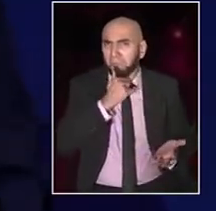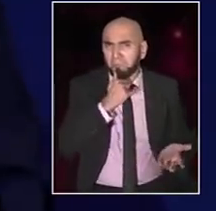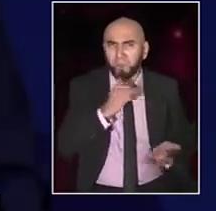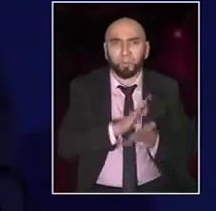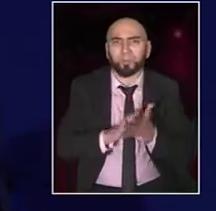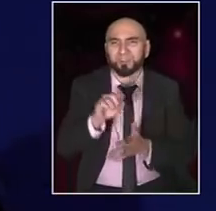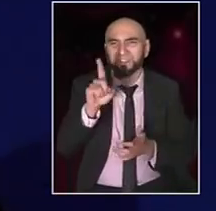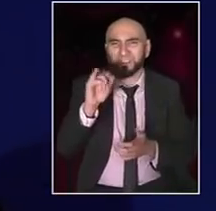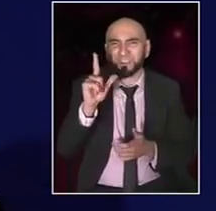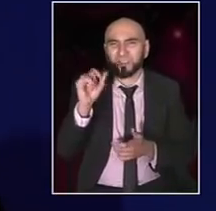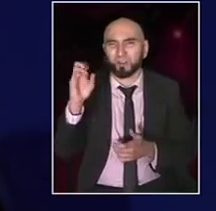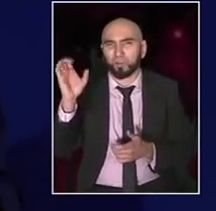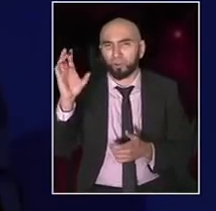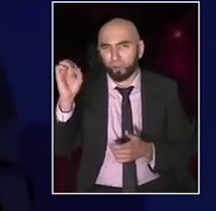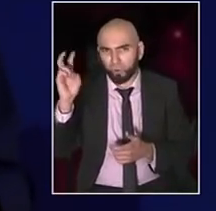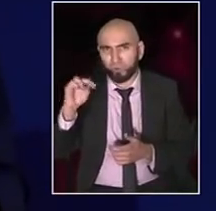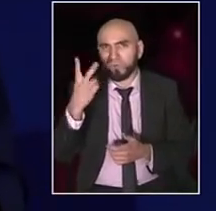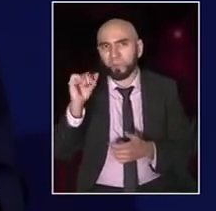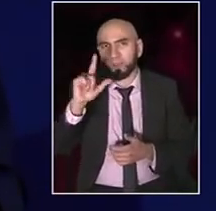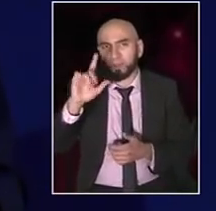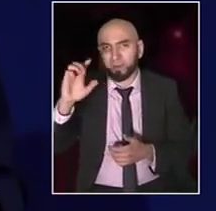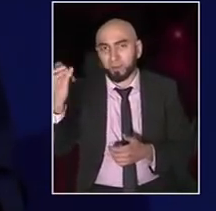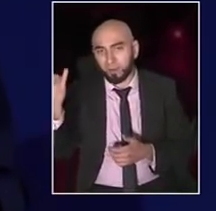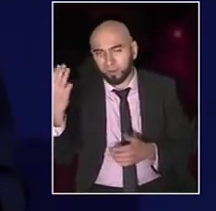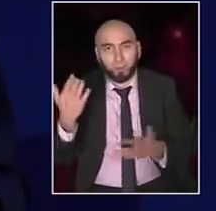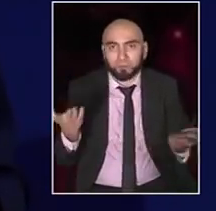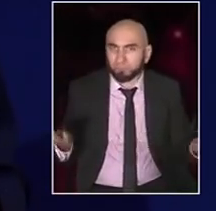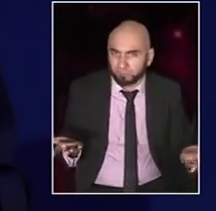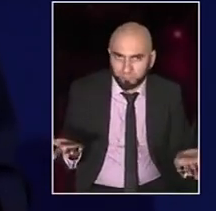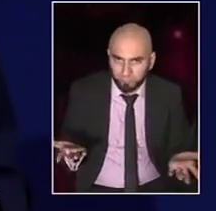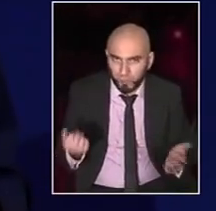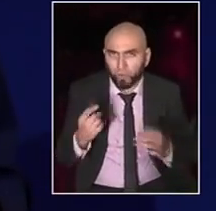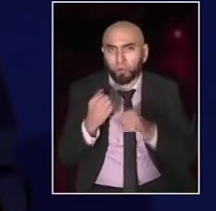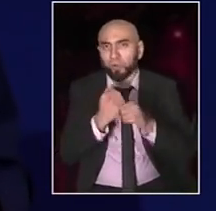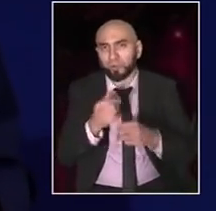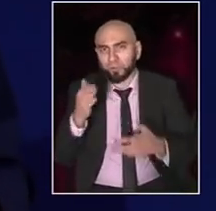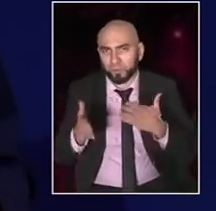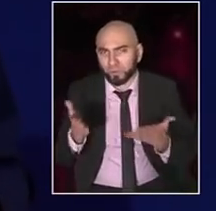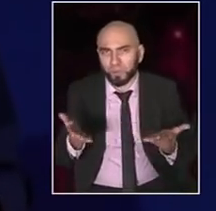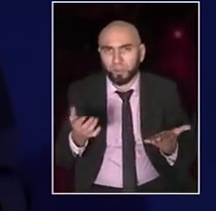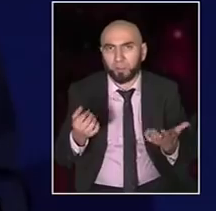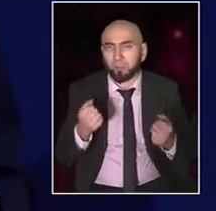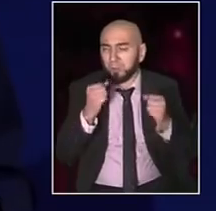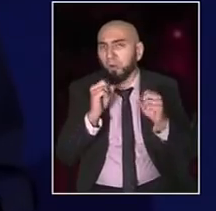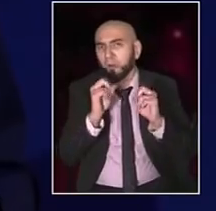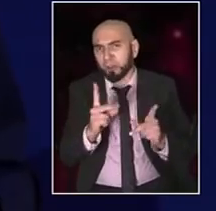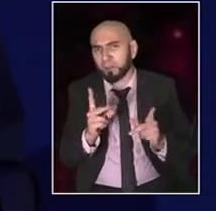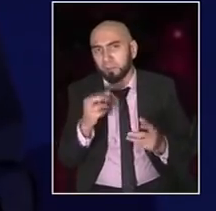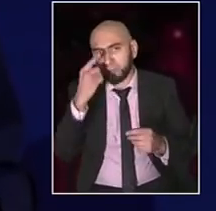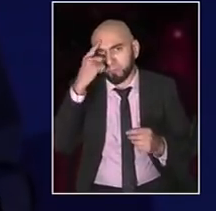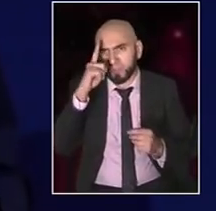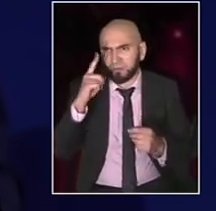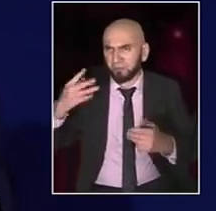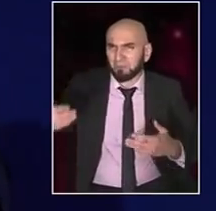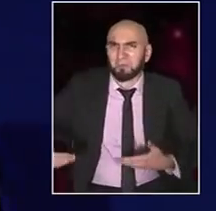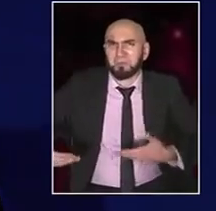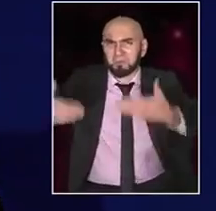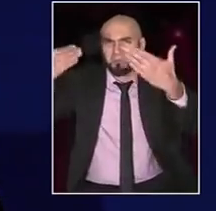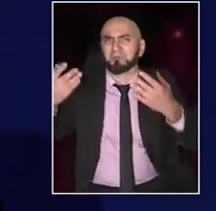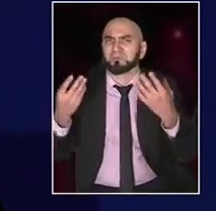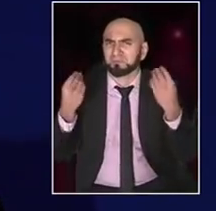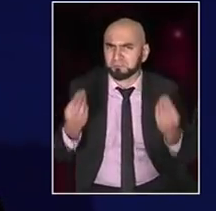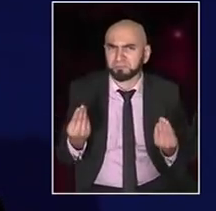la robótica y la inteligencia artificial. Pero no tiene ningún sentido un muro puesto como está puesto, porque finalmente es una